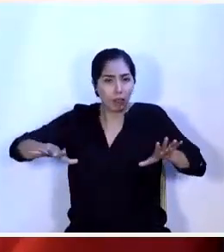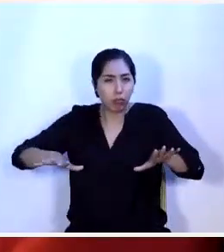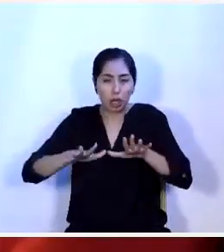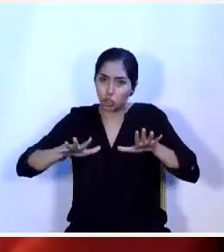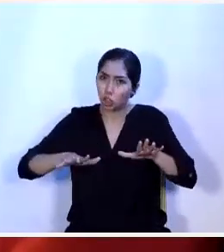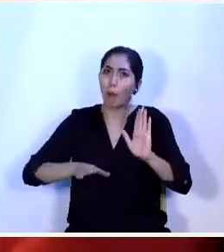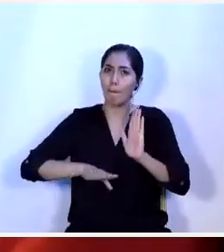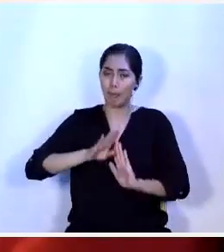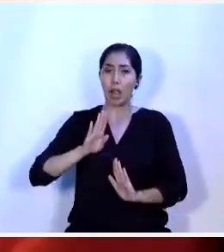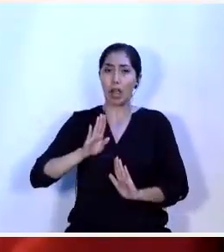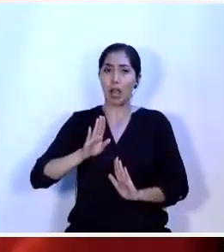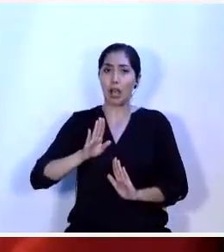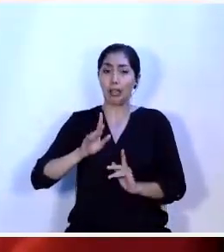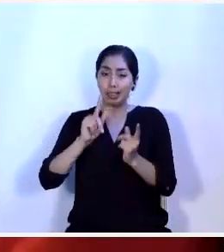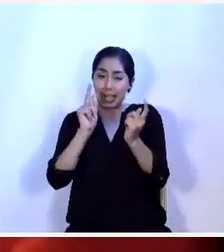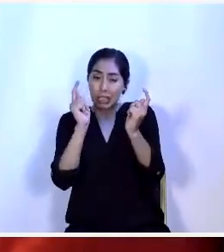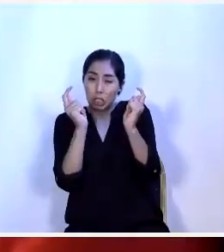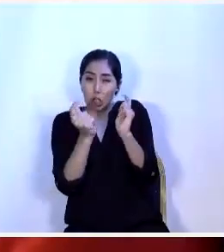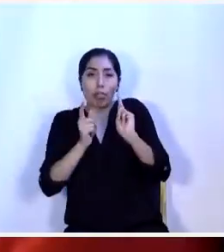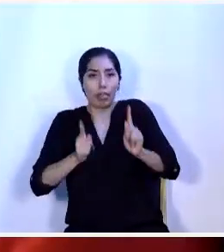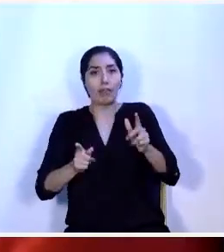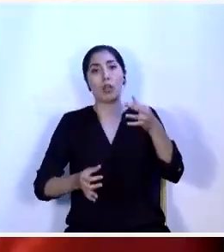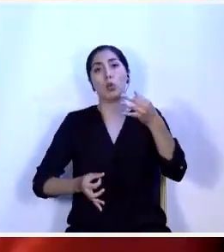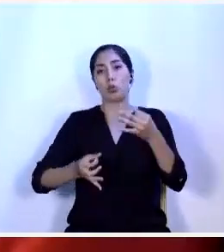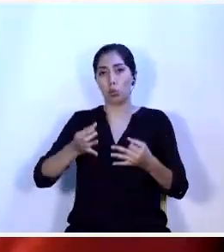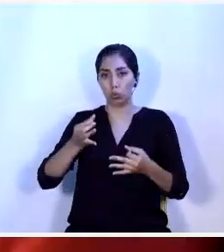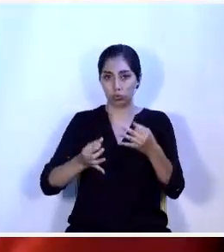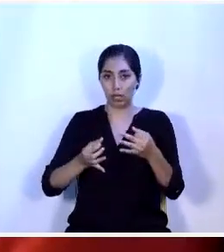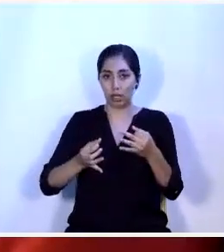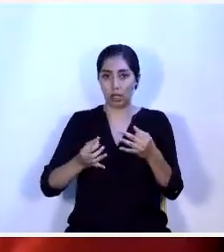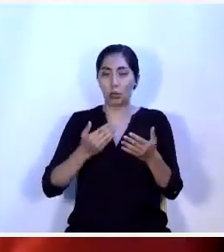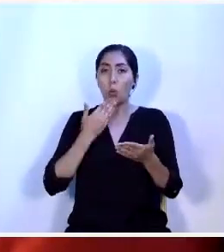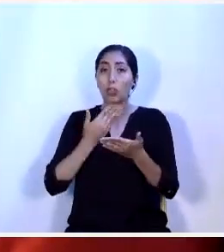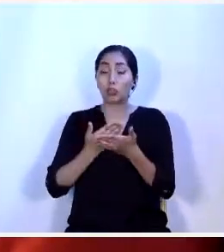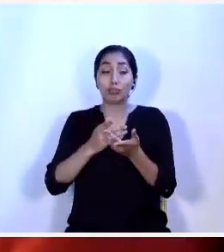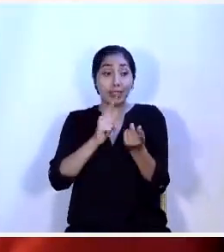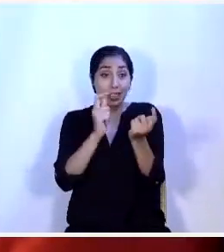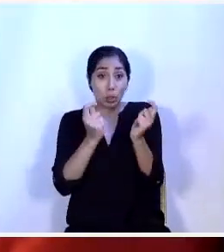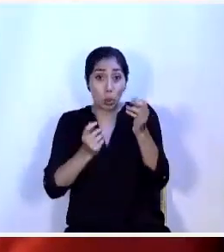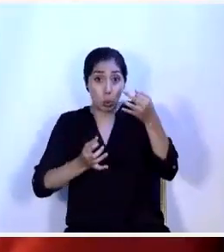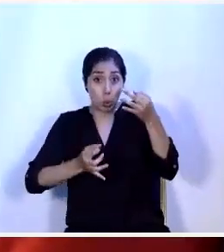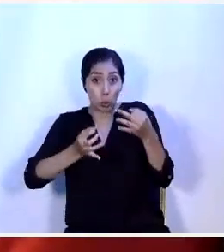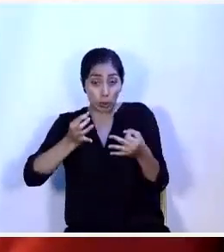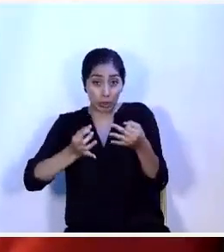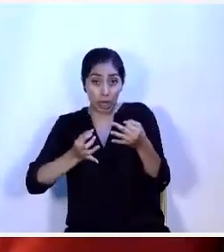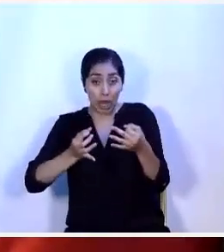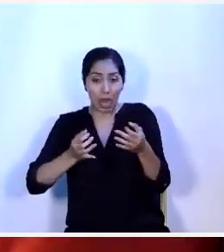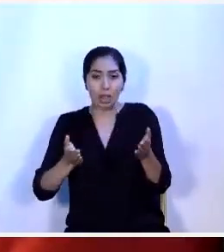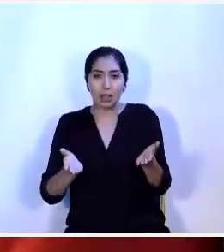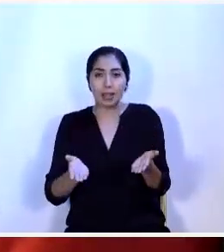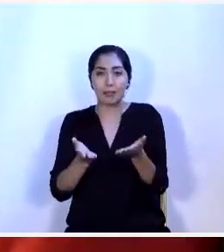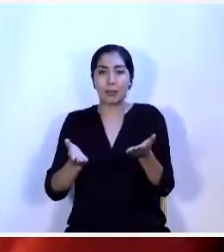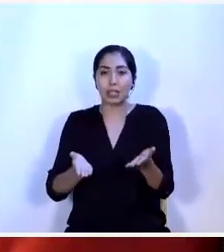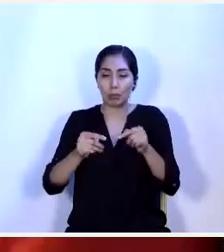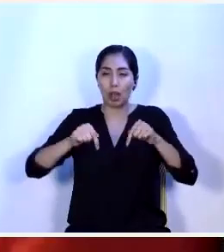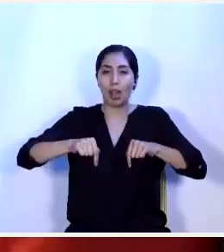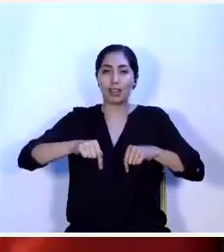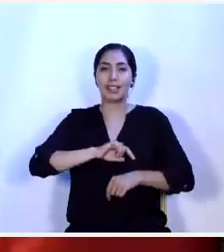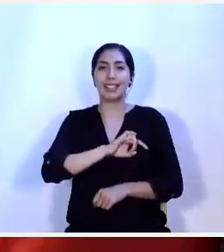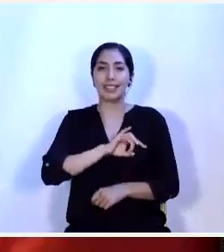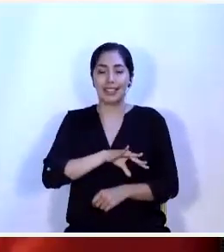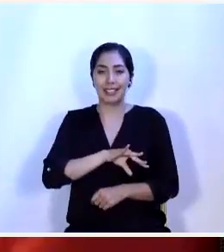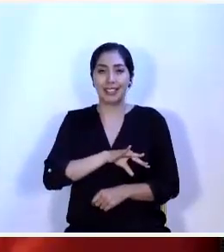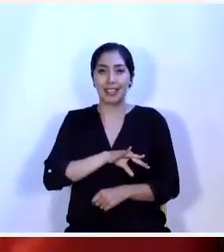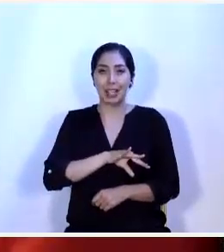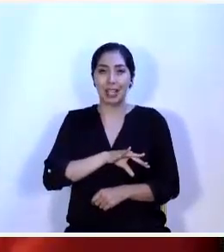transición tiene que ser justa. Eso es muy importante, el concepto de transición justa, que lo vamos a impulsar acá en Chile,